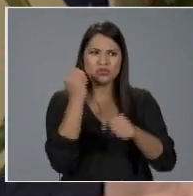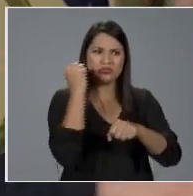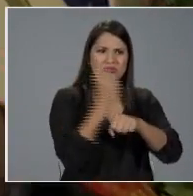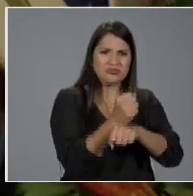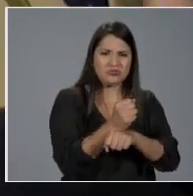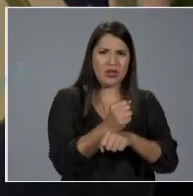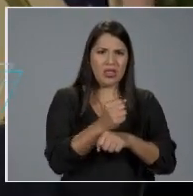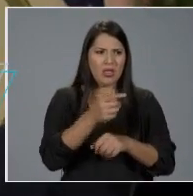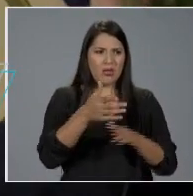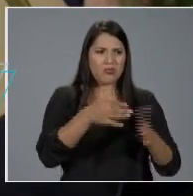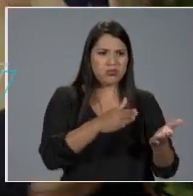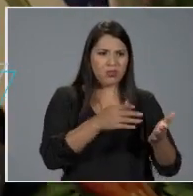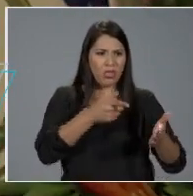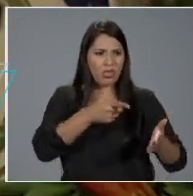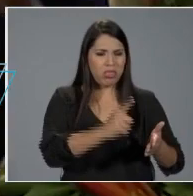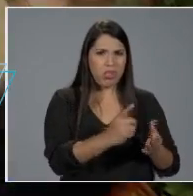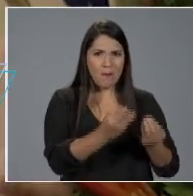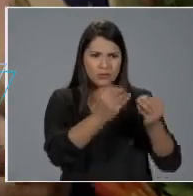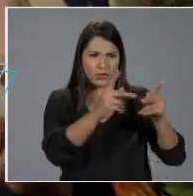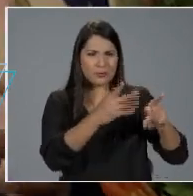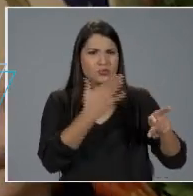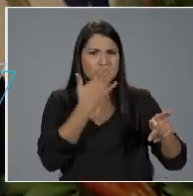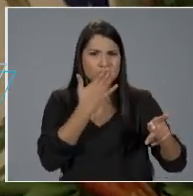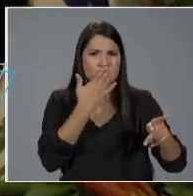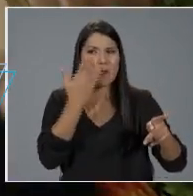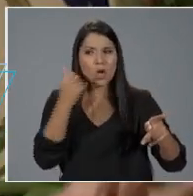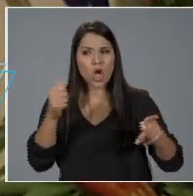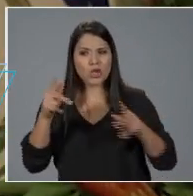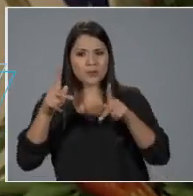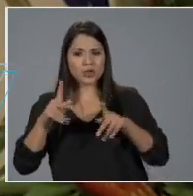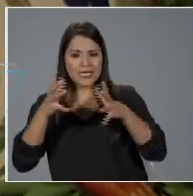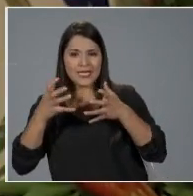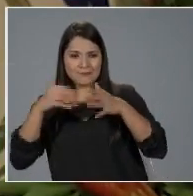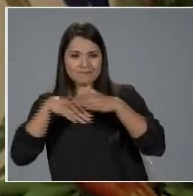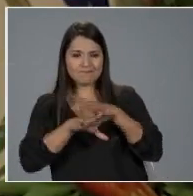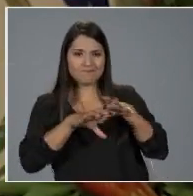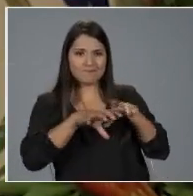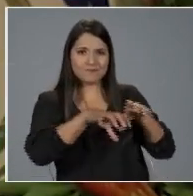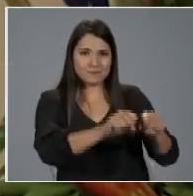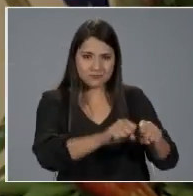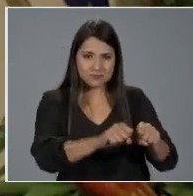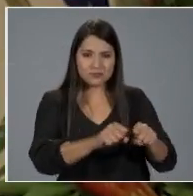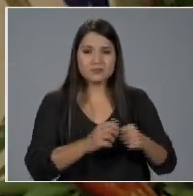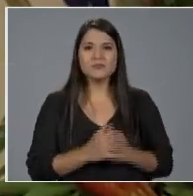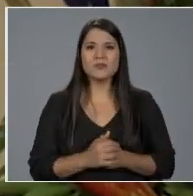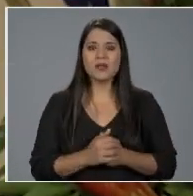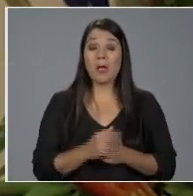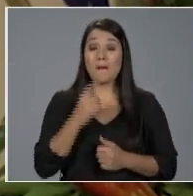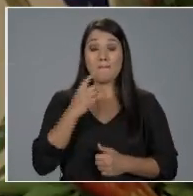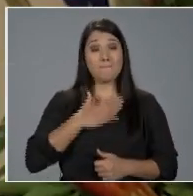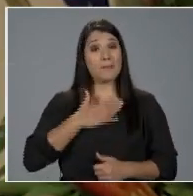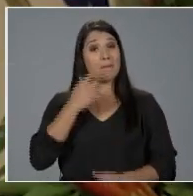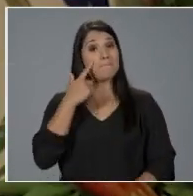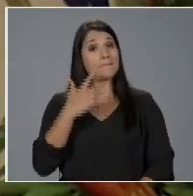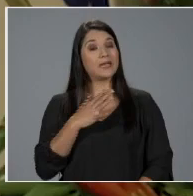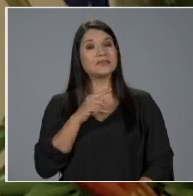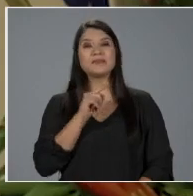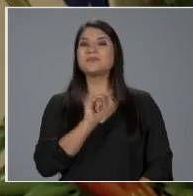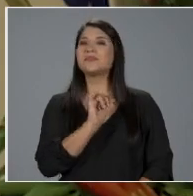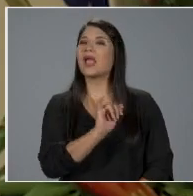momentos congelada la posible construcción de una enorme represa en la zona sur del país, a mí me parece que ahí